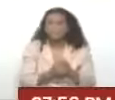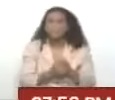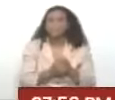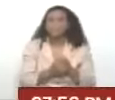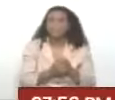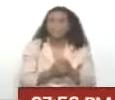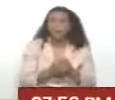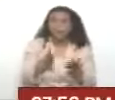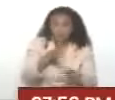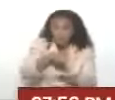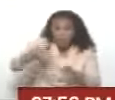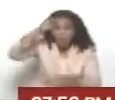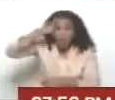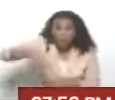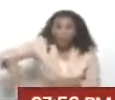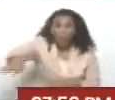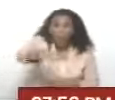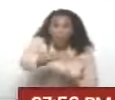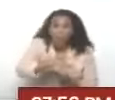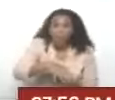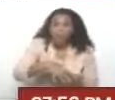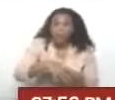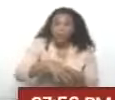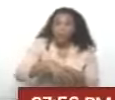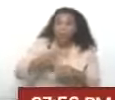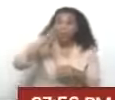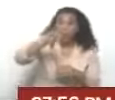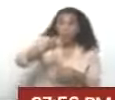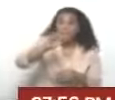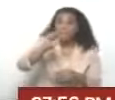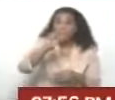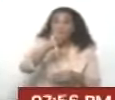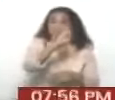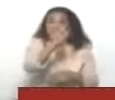al Maizal, en el municipio Simón Plana, mira, ahí va Super Bigote.